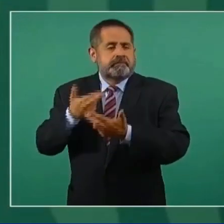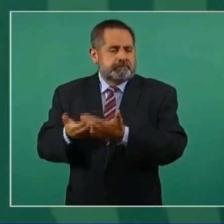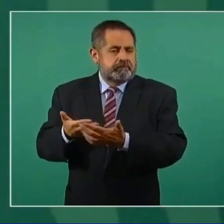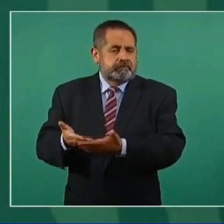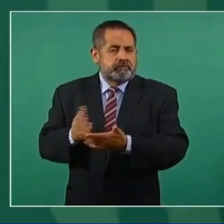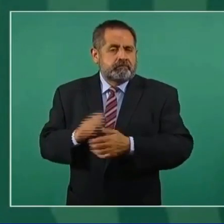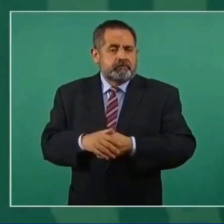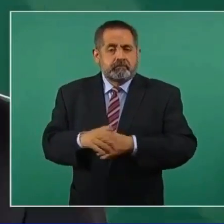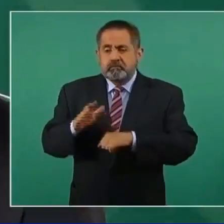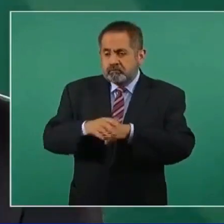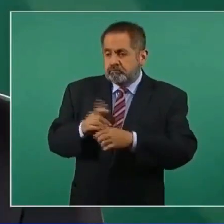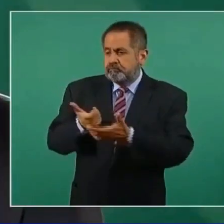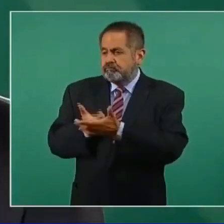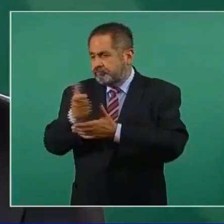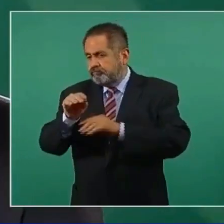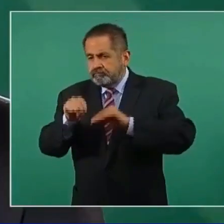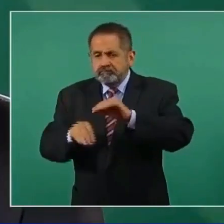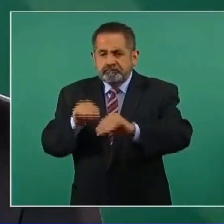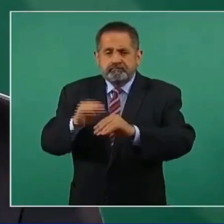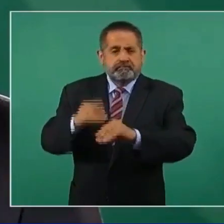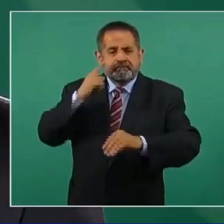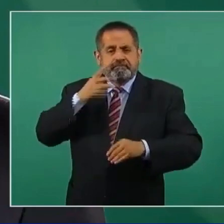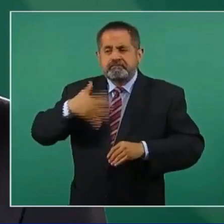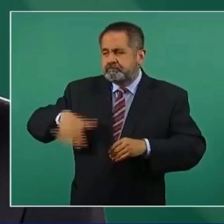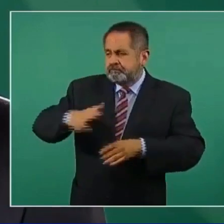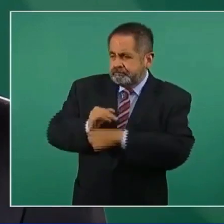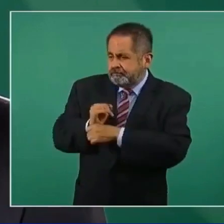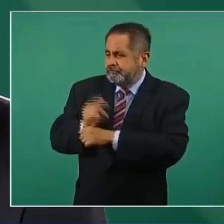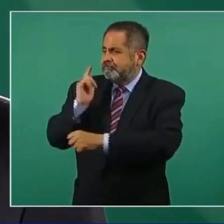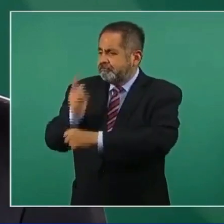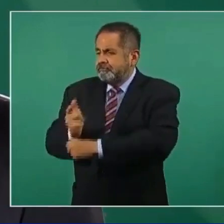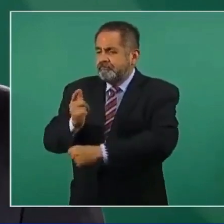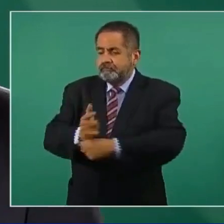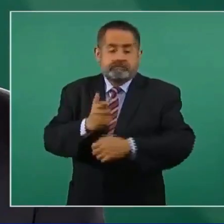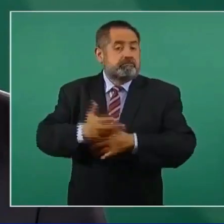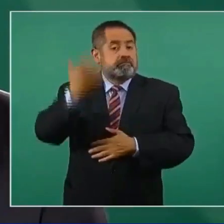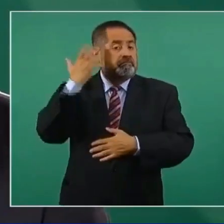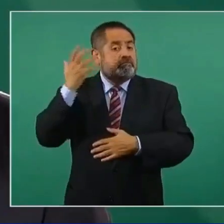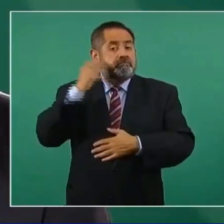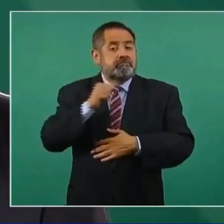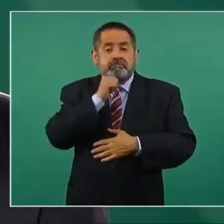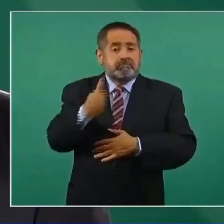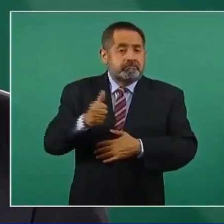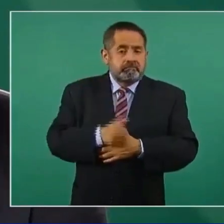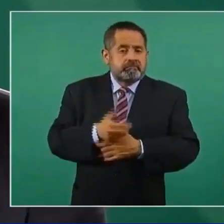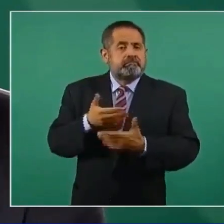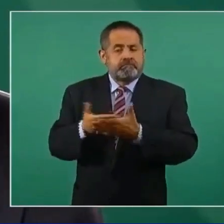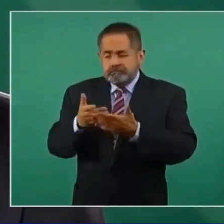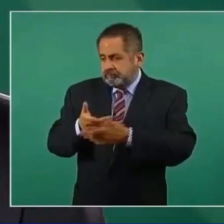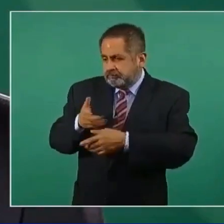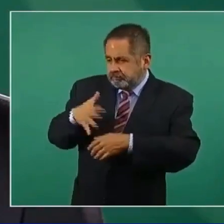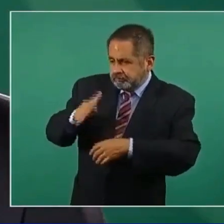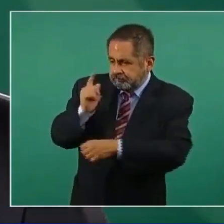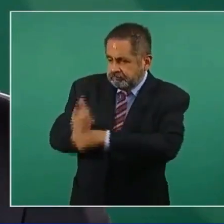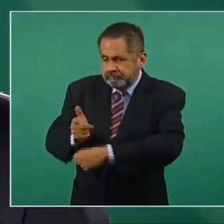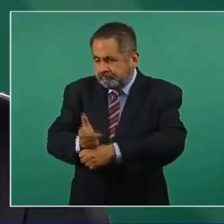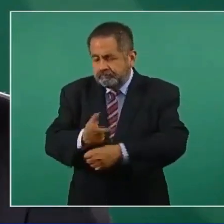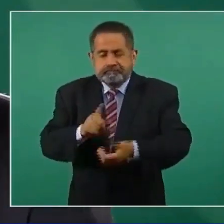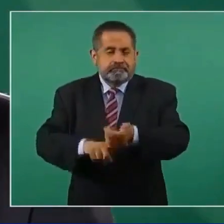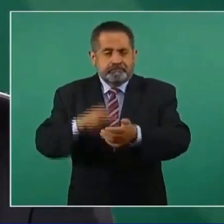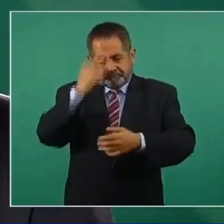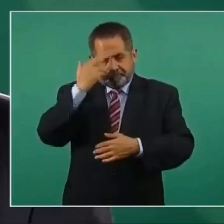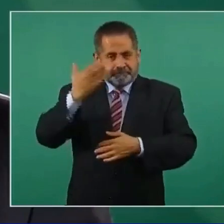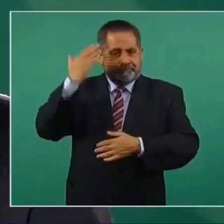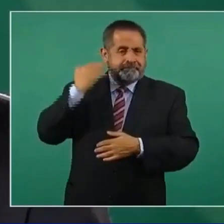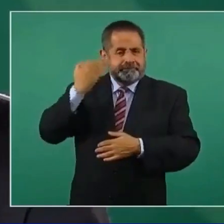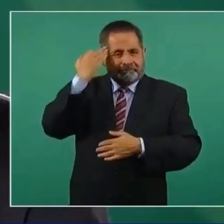porque se ha invertido en exploración que no se hacía. Además, por la corrupción que